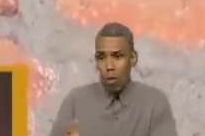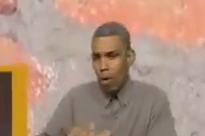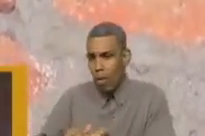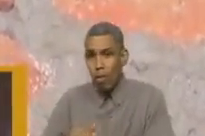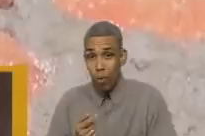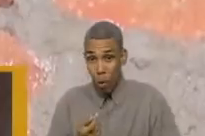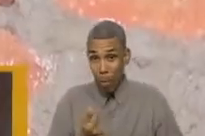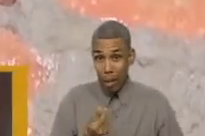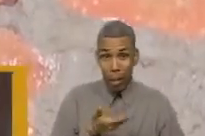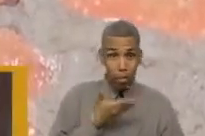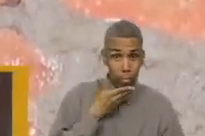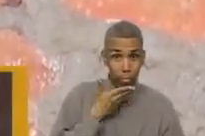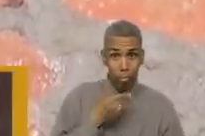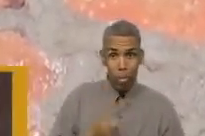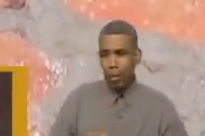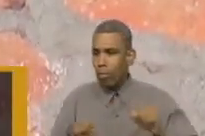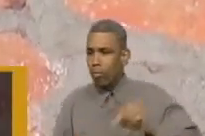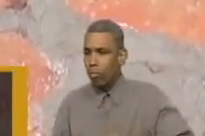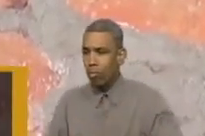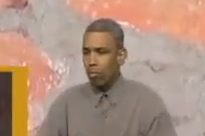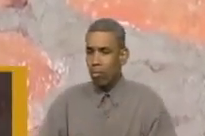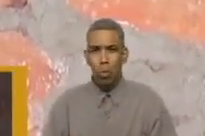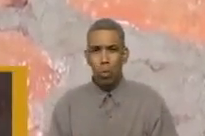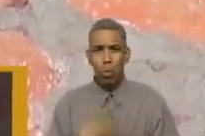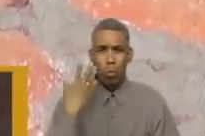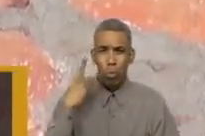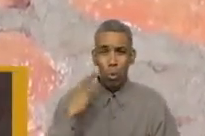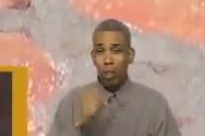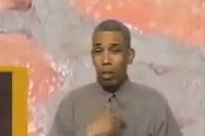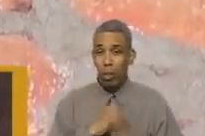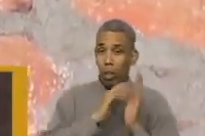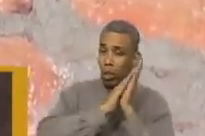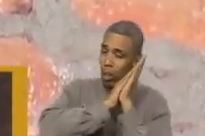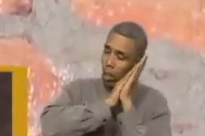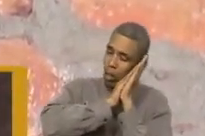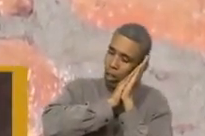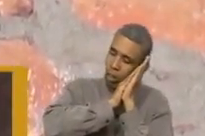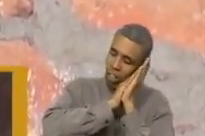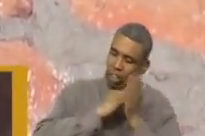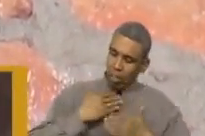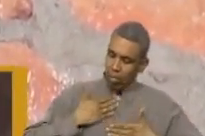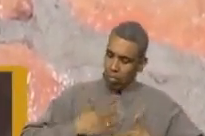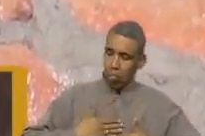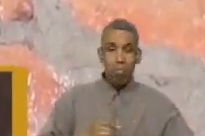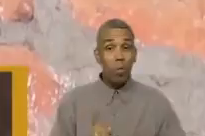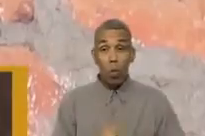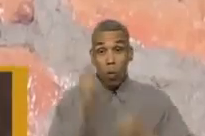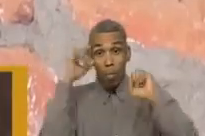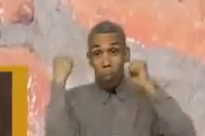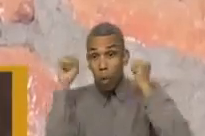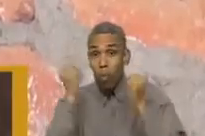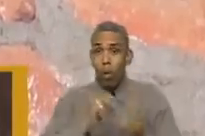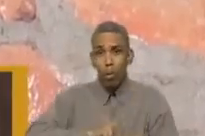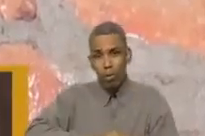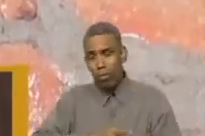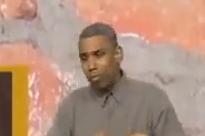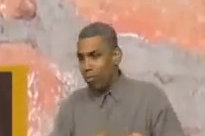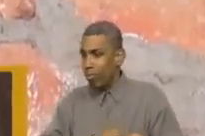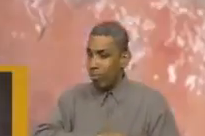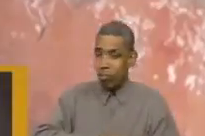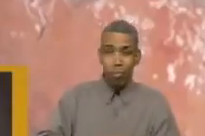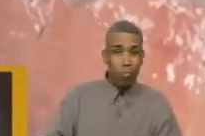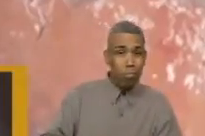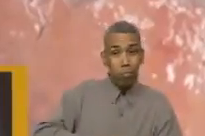plata, yo no duermo tranquila, tan solamente pensar que de pronto un momento a otro eso se destruya todo eso,